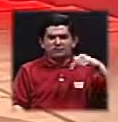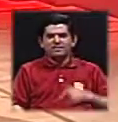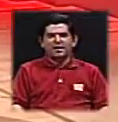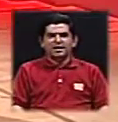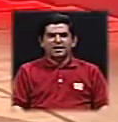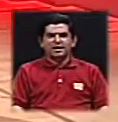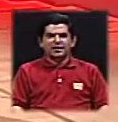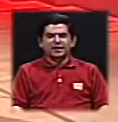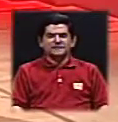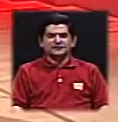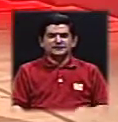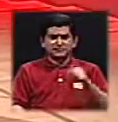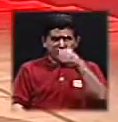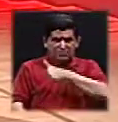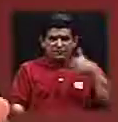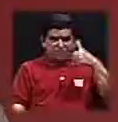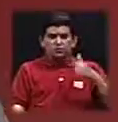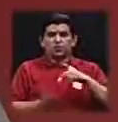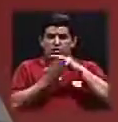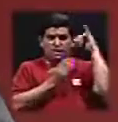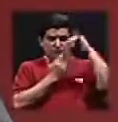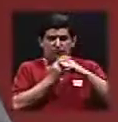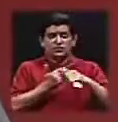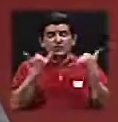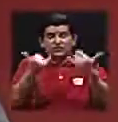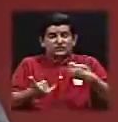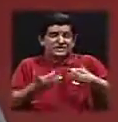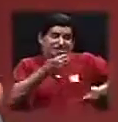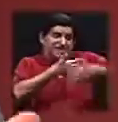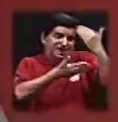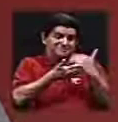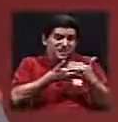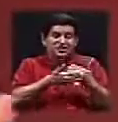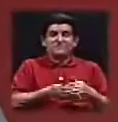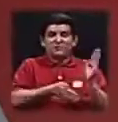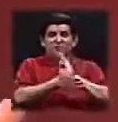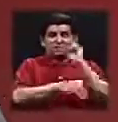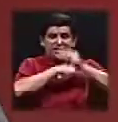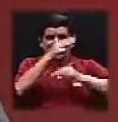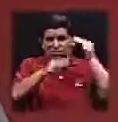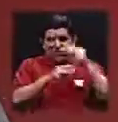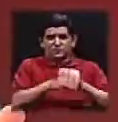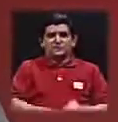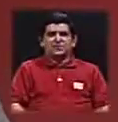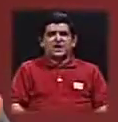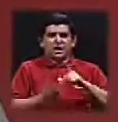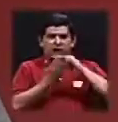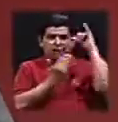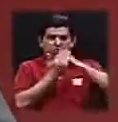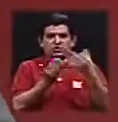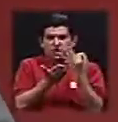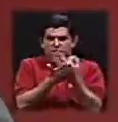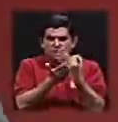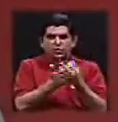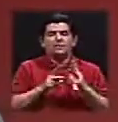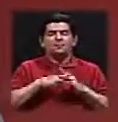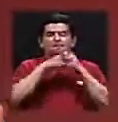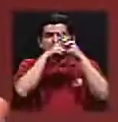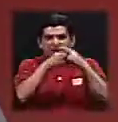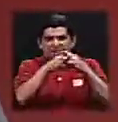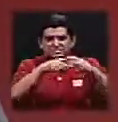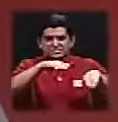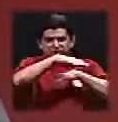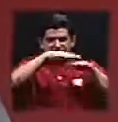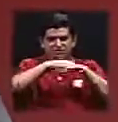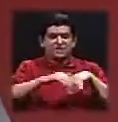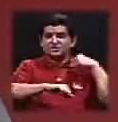administración nace ya con este proyecto con el Banco Mundial. Los proyectos inclusive que sustentan el financiamiento de este préstamo no